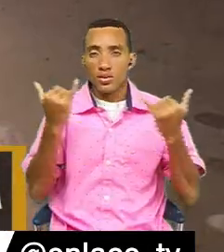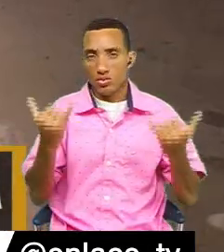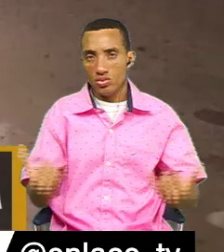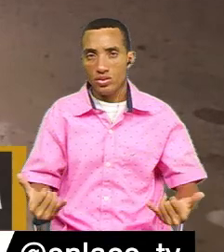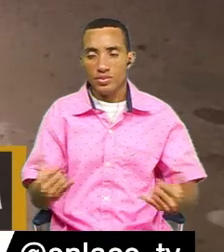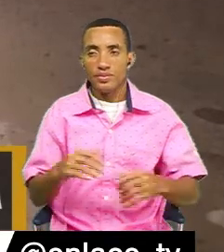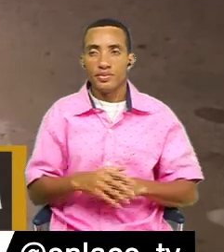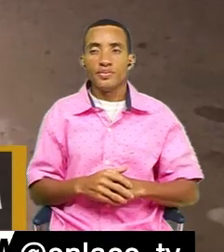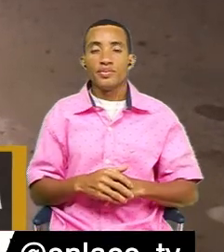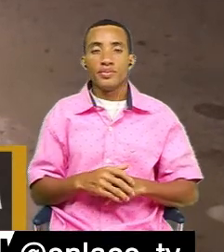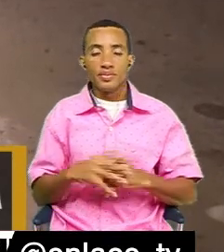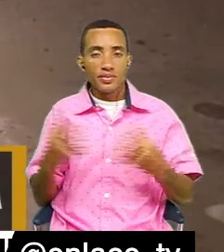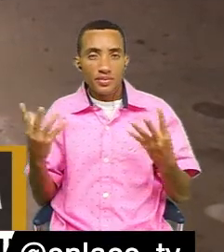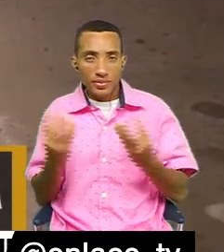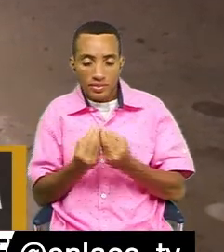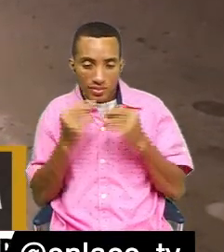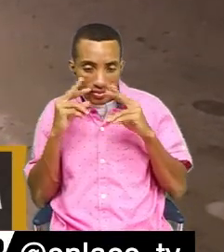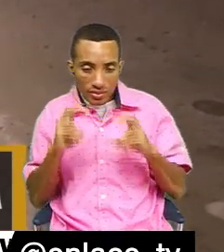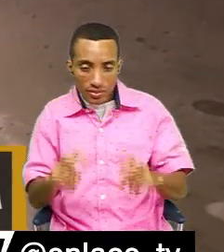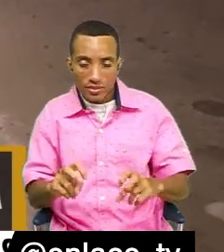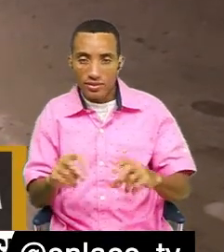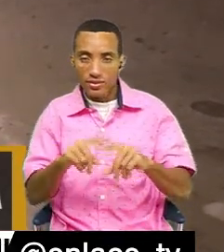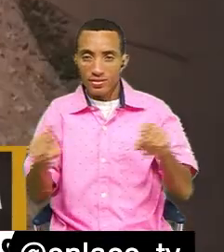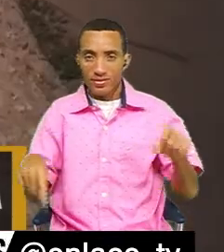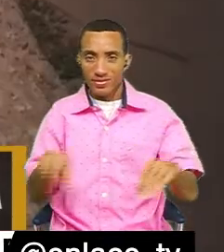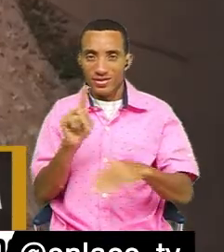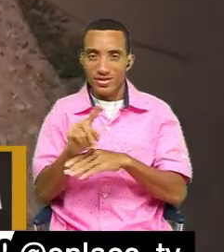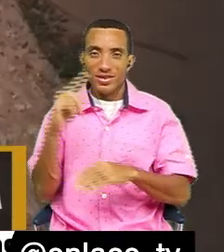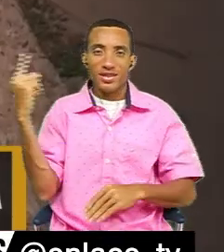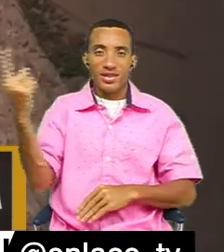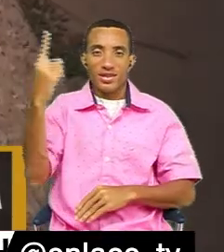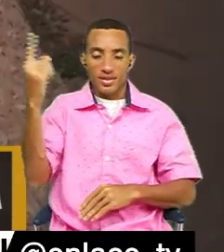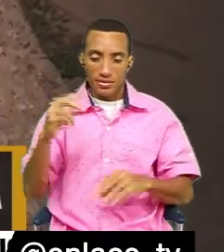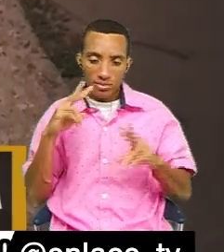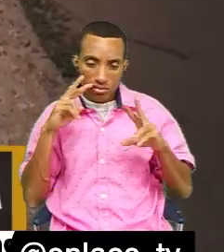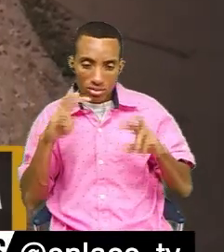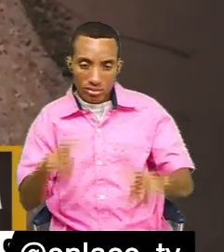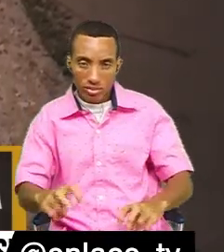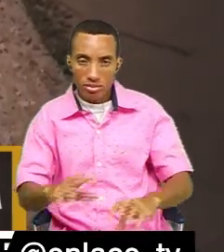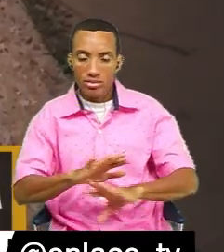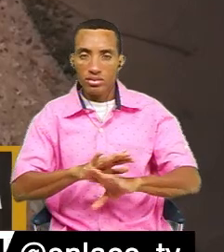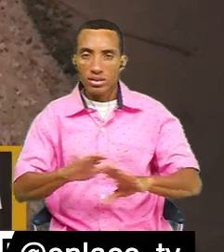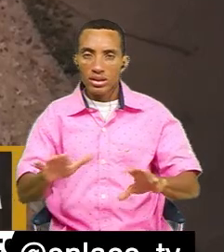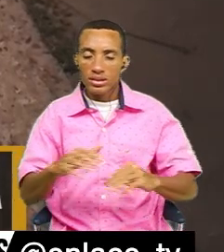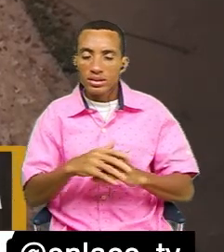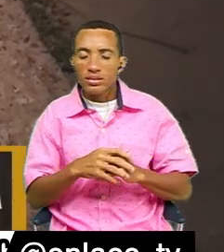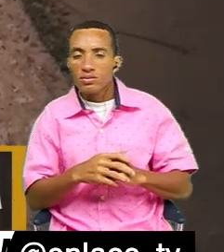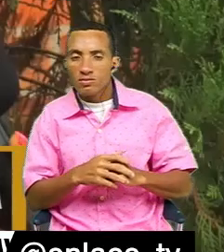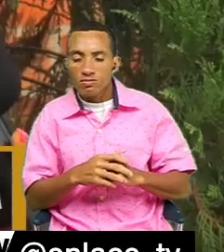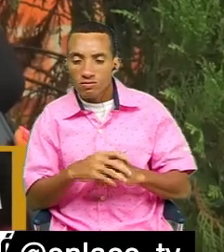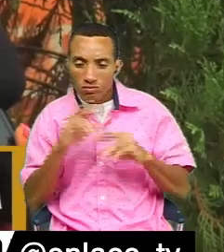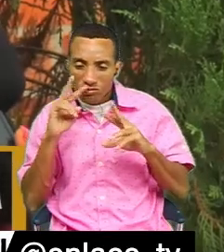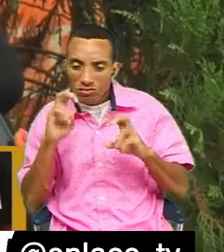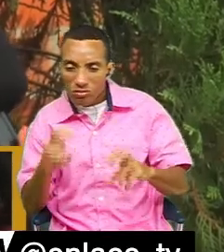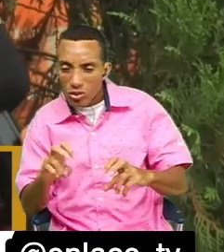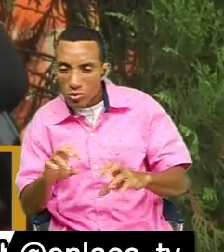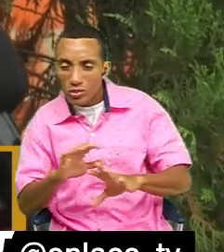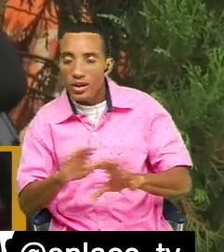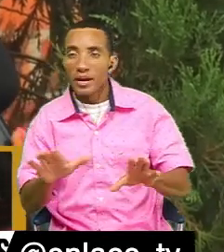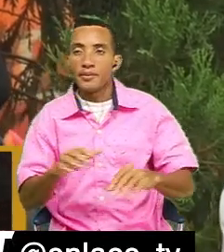el Cuerpo Técnico de Investigaciones de la Fiscalía General de la Nación, como actos urgentes, adelantó pues las diligencias preliminares.